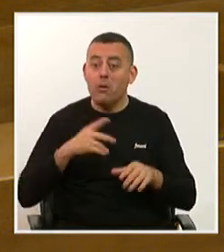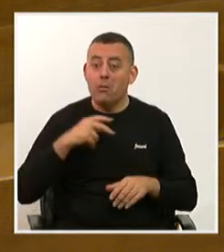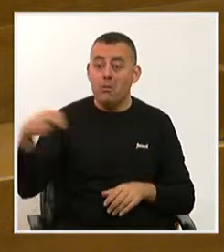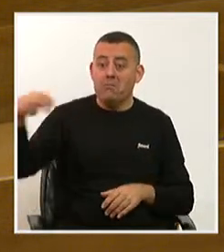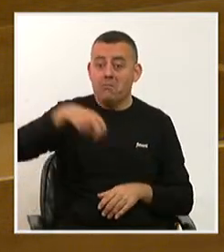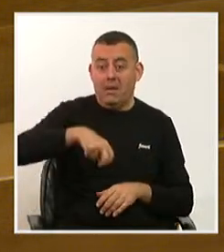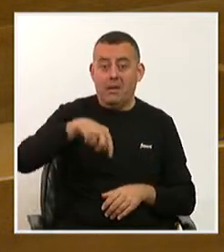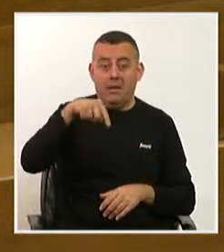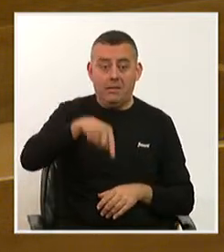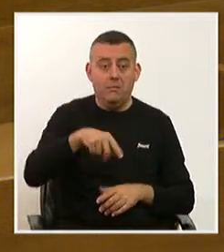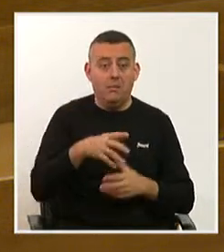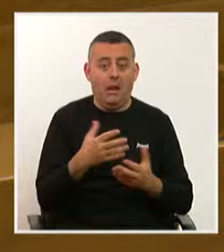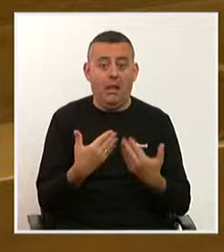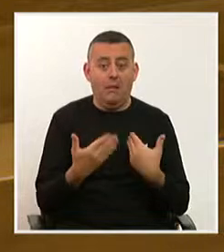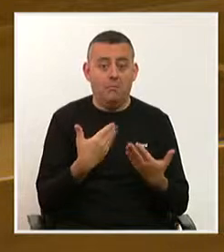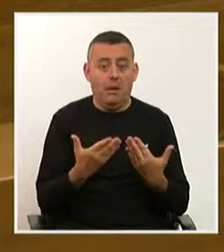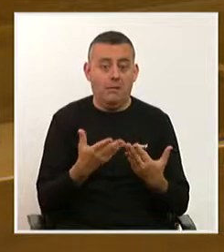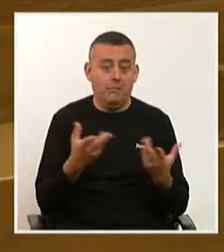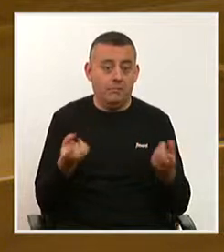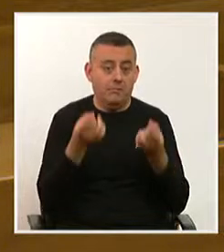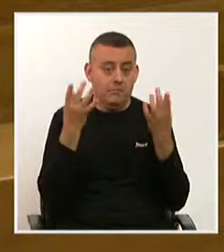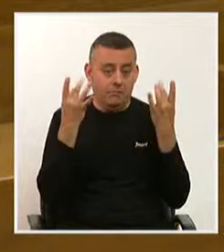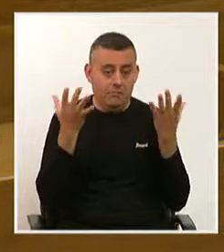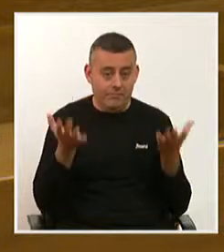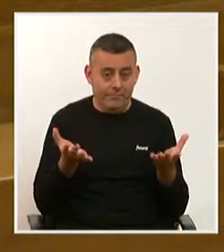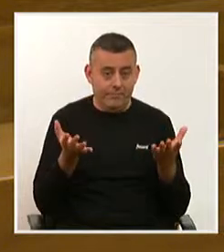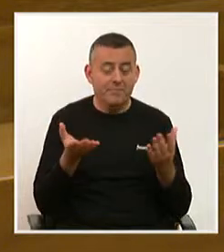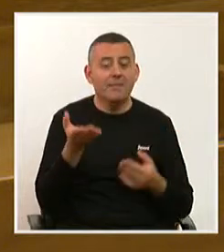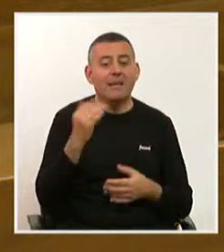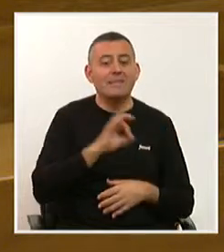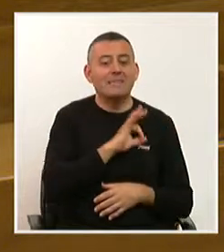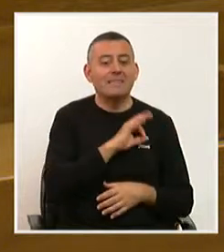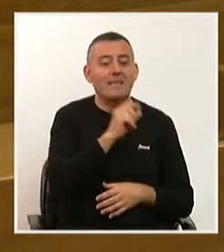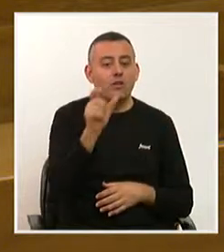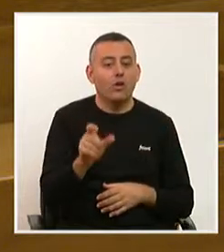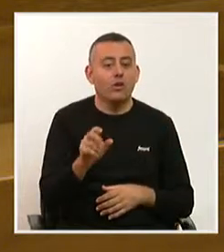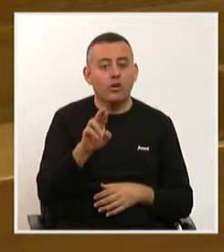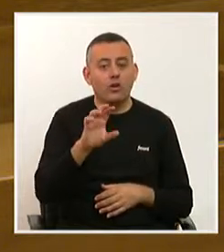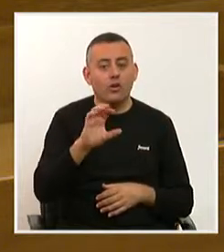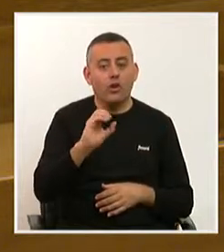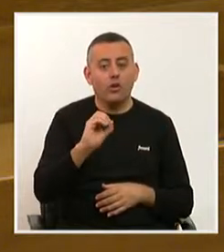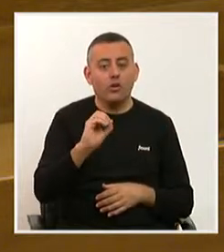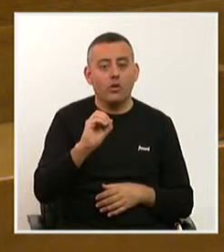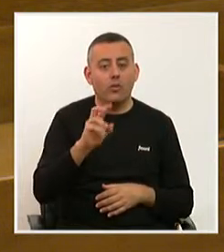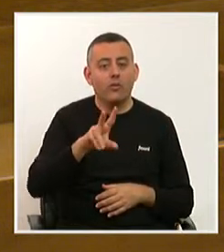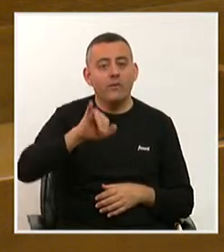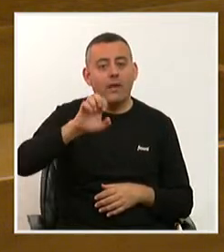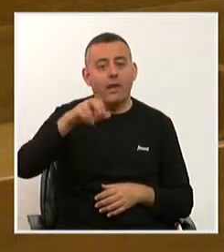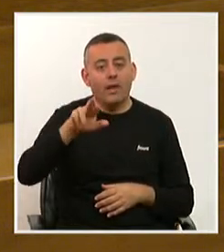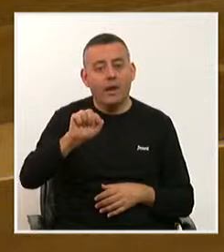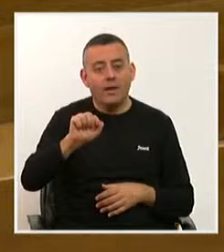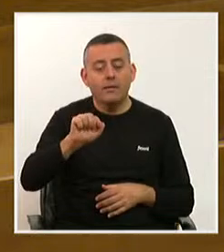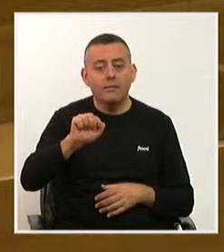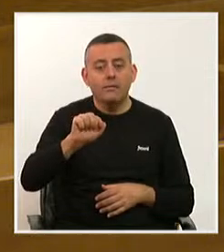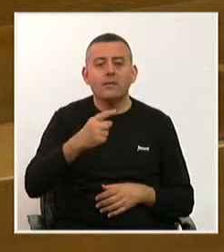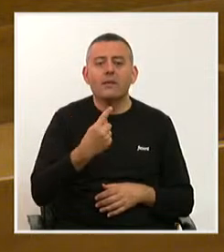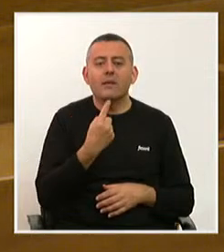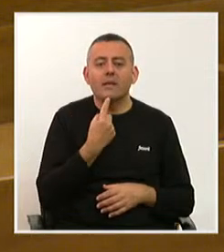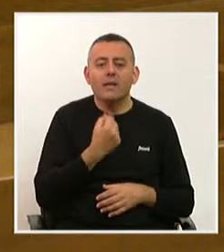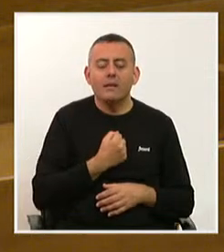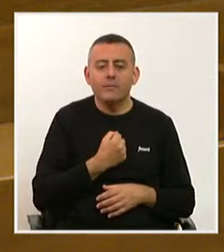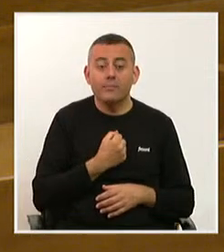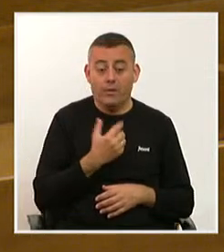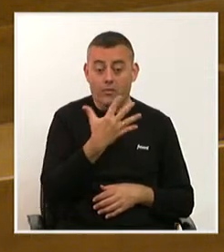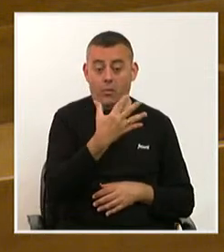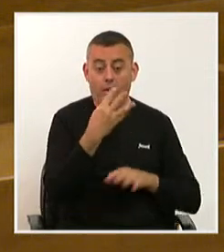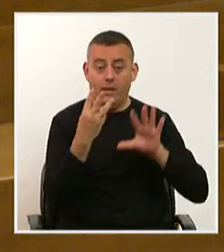nuestro qué va a hacer el señor rovira con los colegios pues muy fácil con esa deuda que nos han dejado de 58000